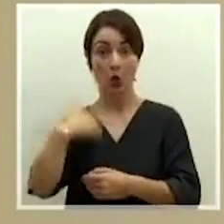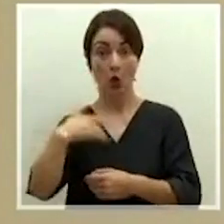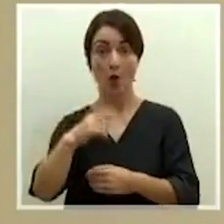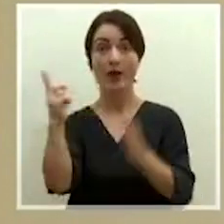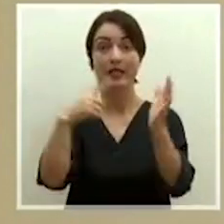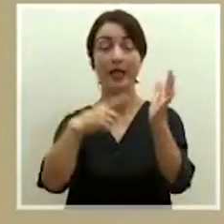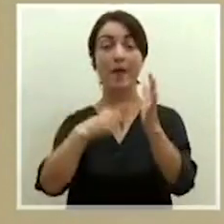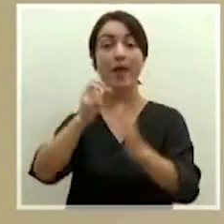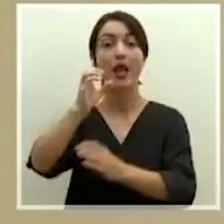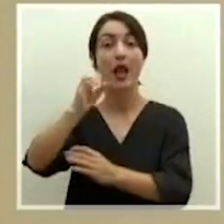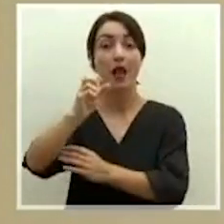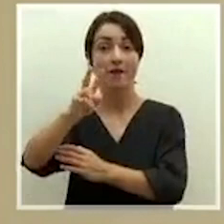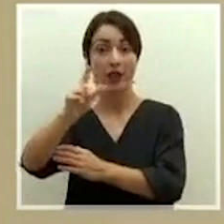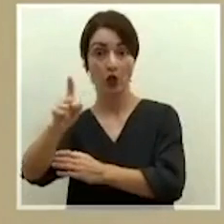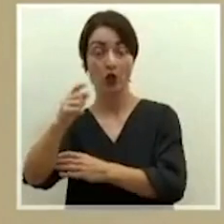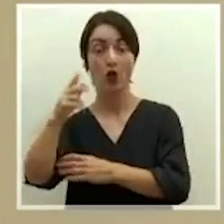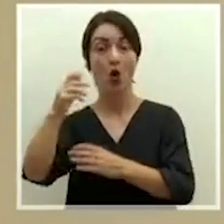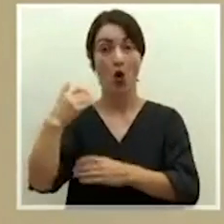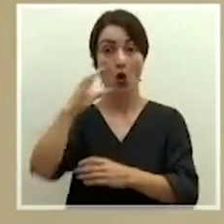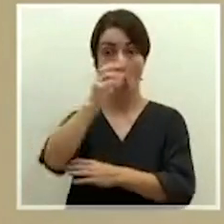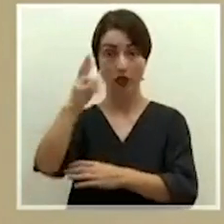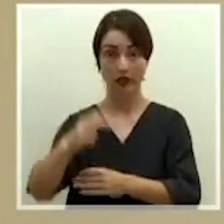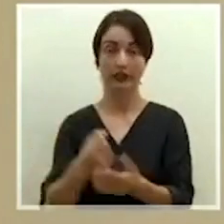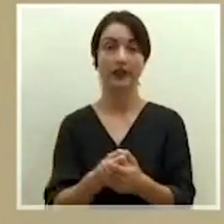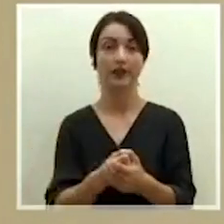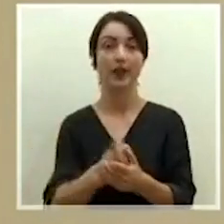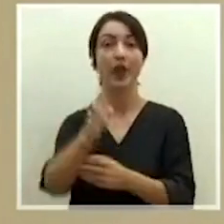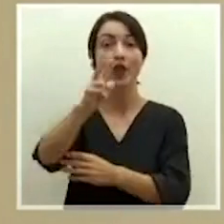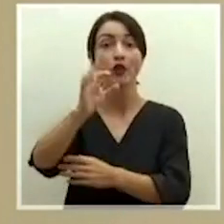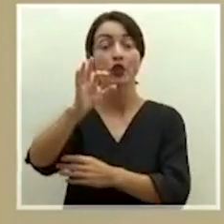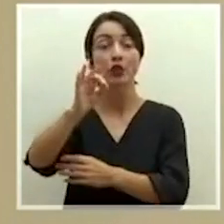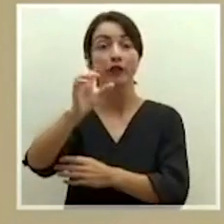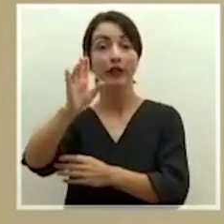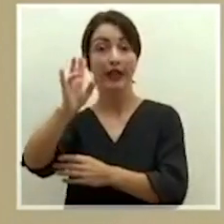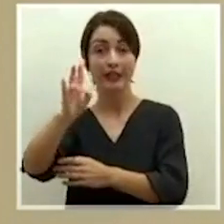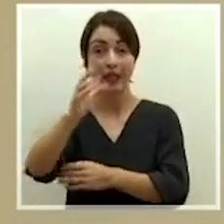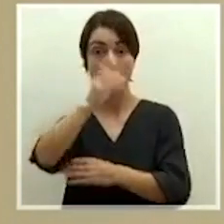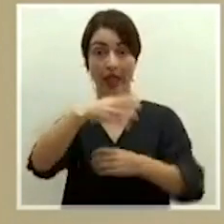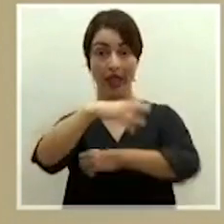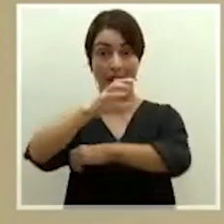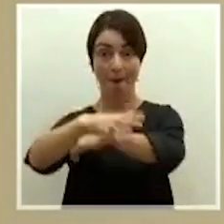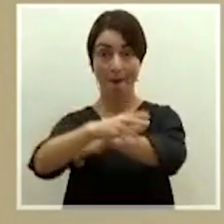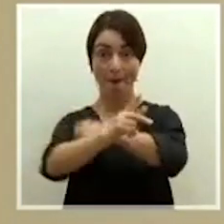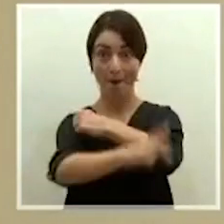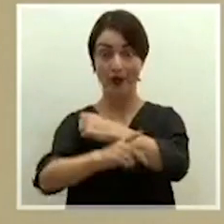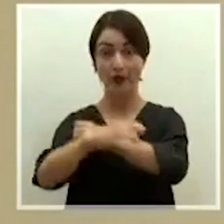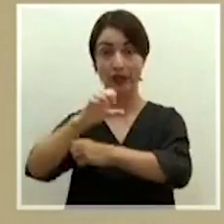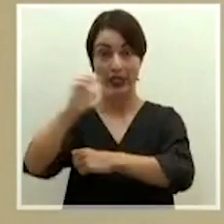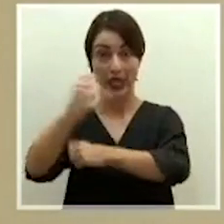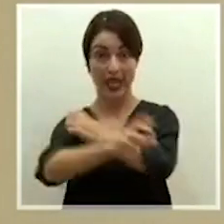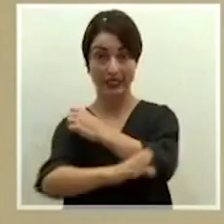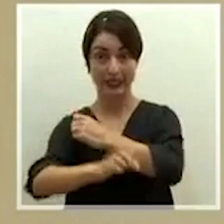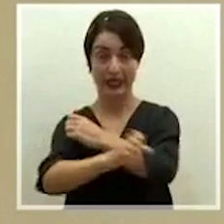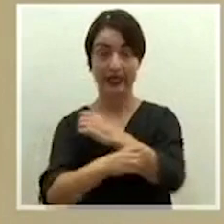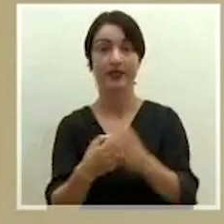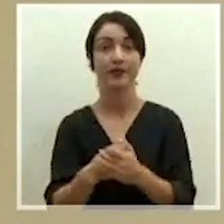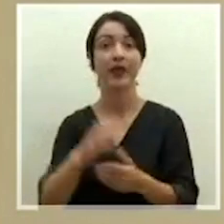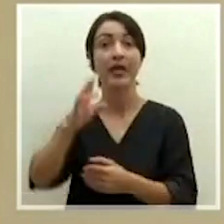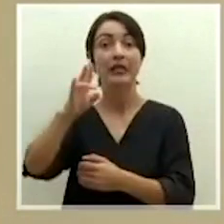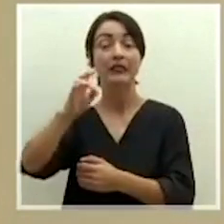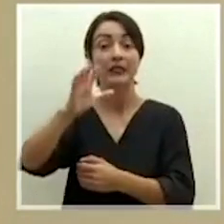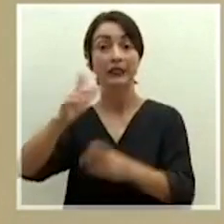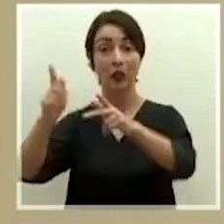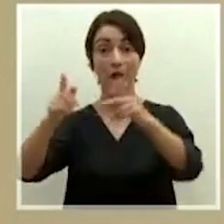1.021 son costarricenses y 297 extranjeros. Se contabilizan casos positivos en 74